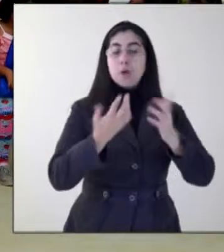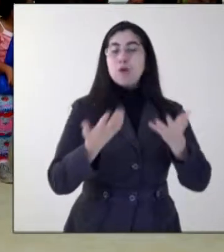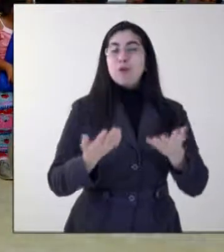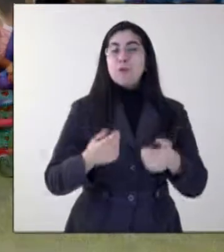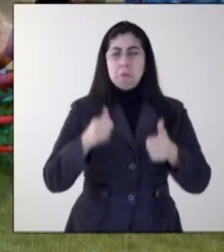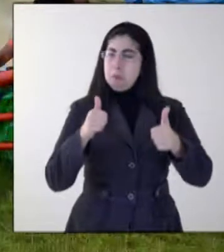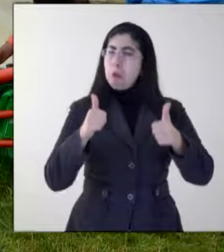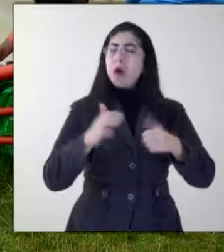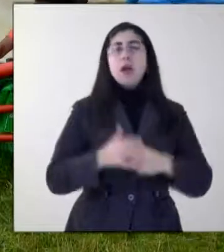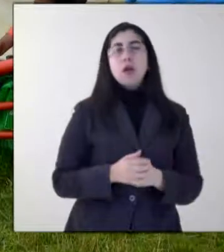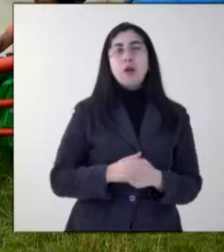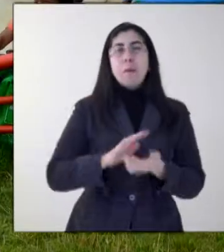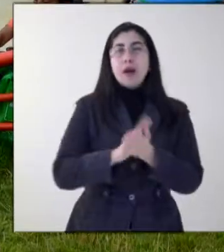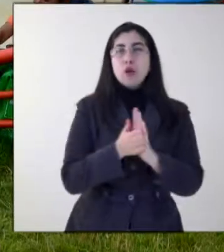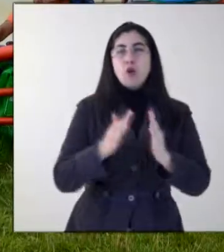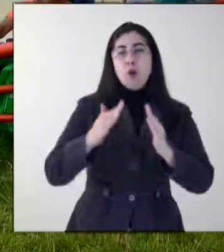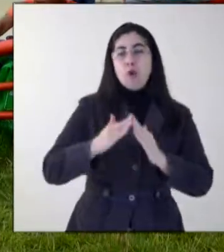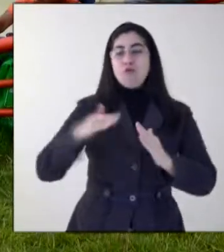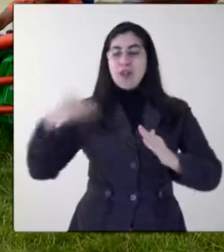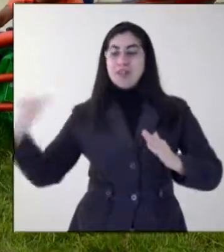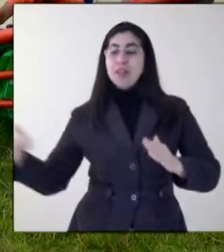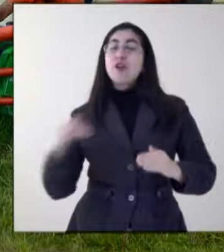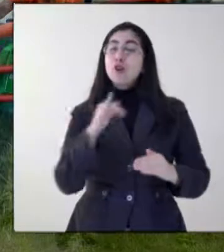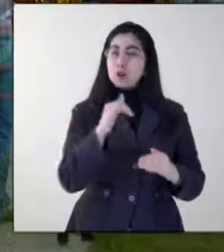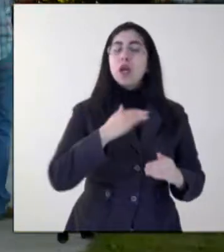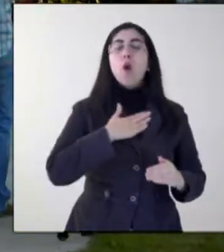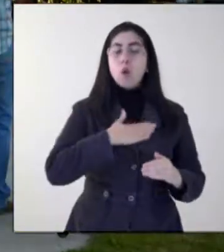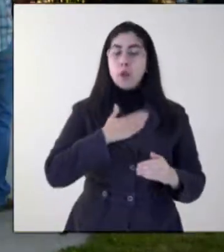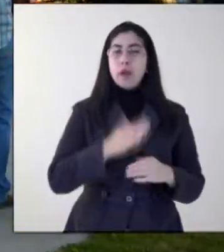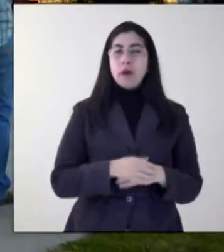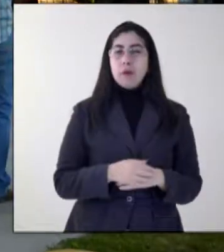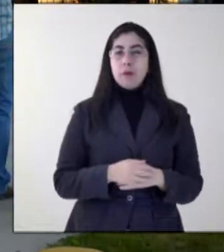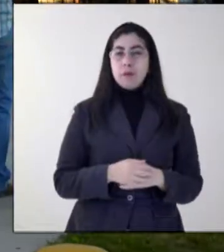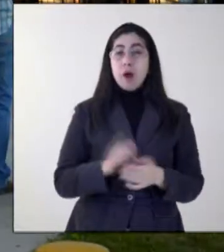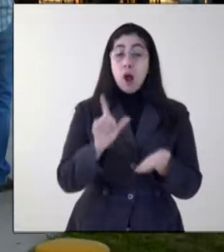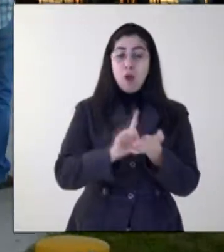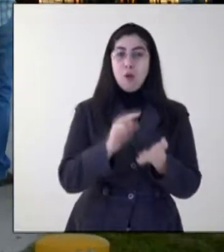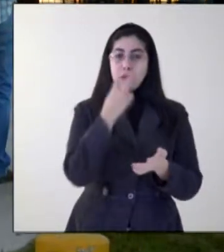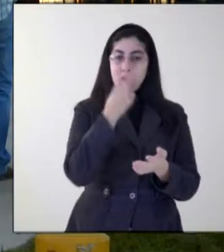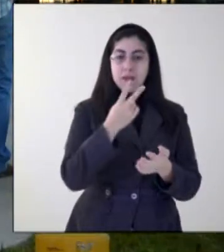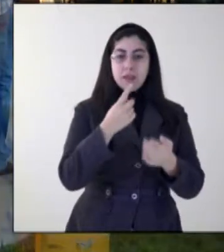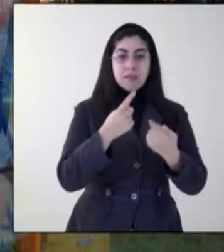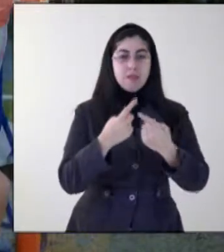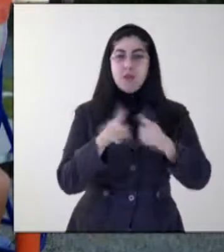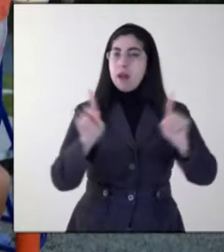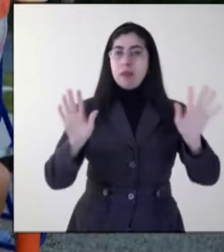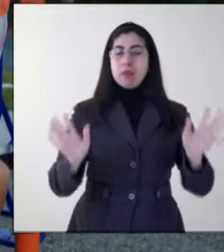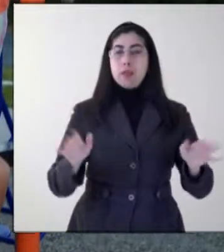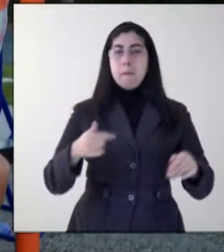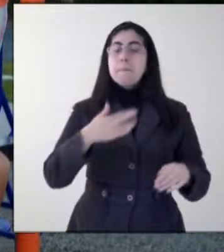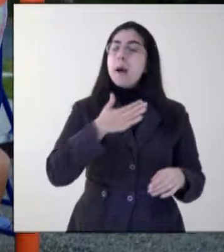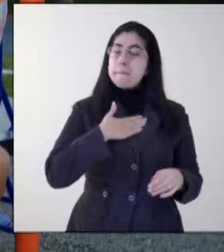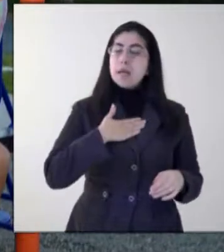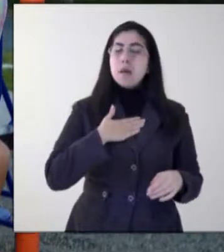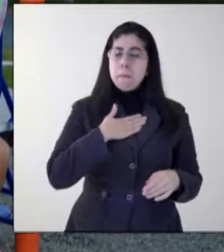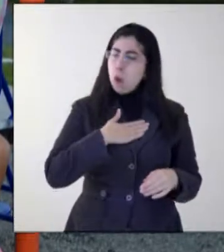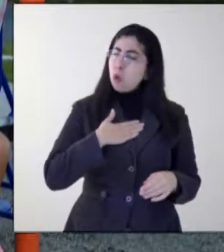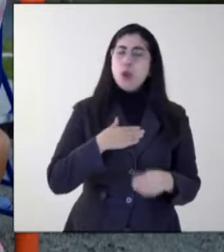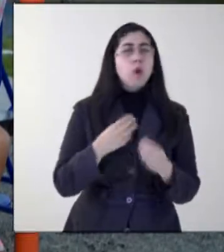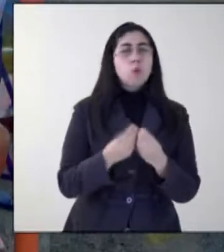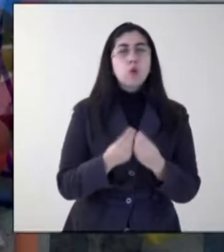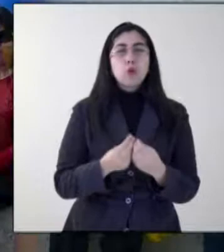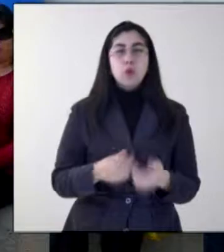bueno, porque a todos los vecinos les ha gustado. El entorno se nota al tiro diferente. A mí personalmente me ha gustado porque